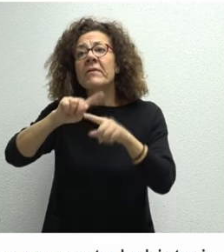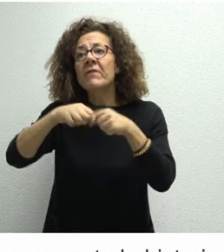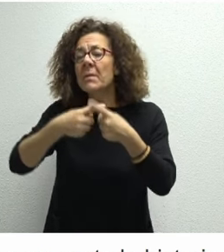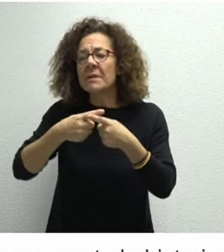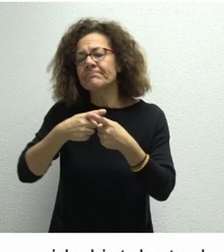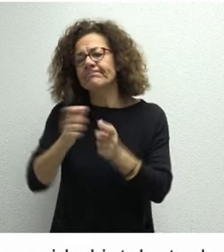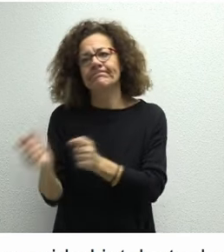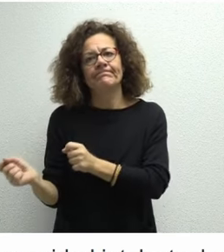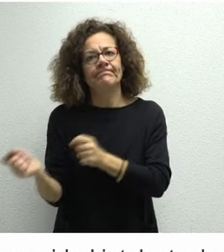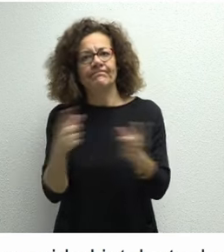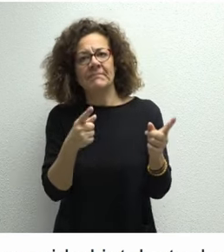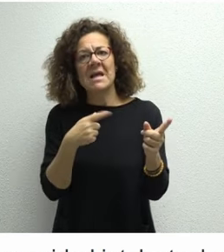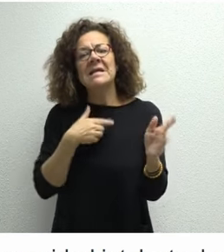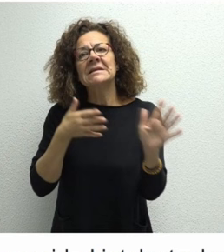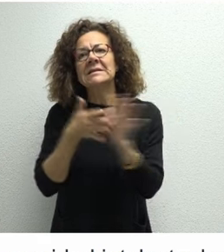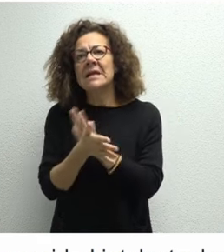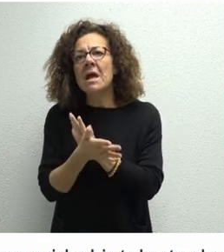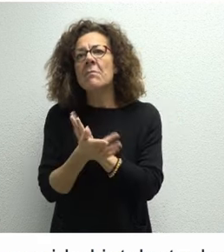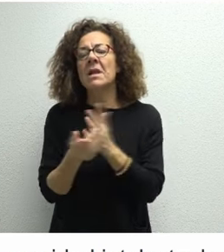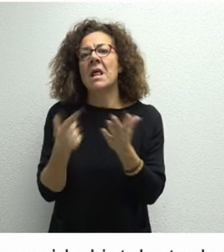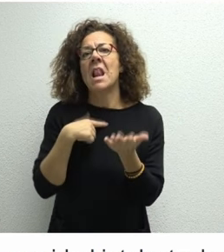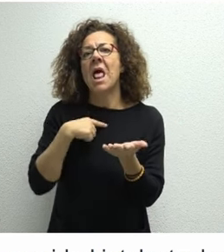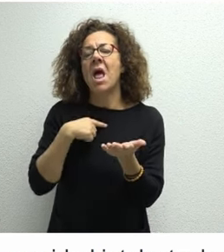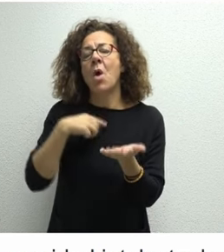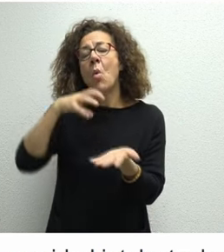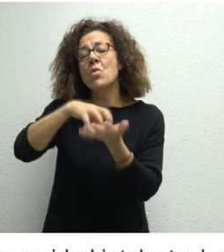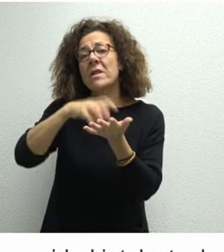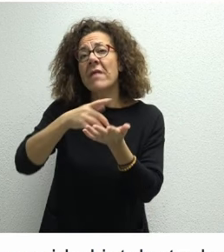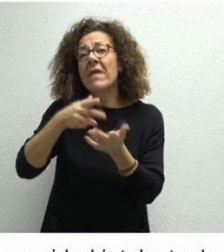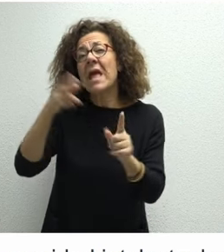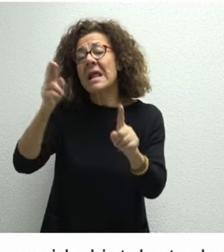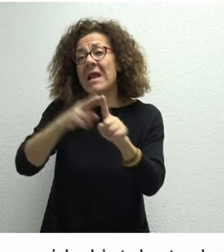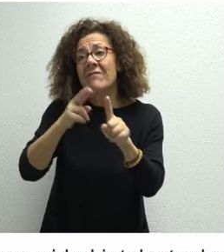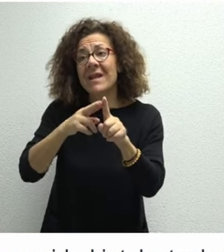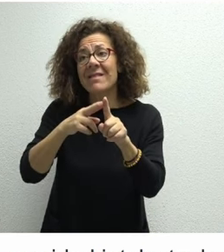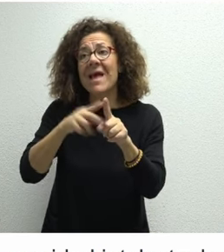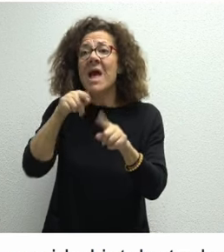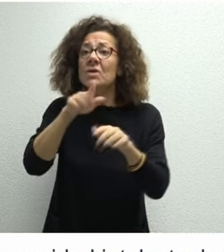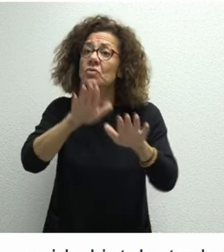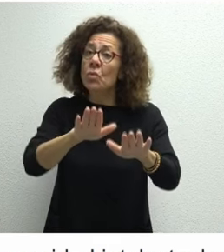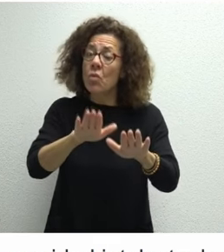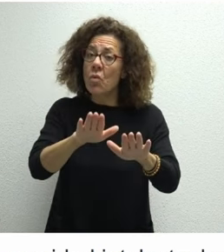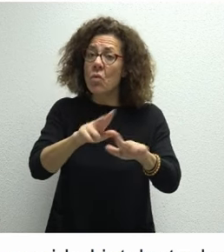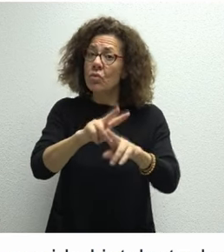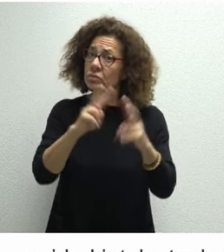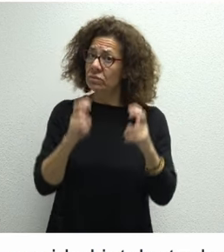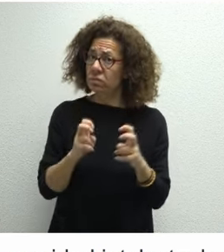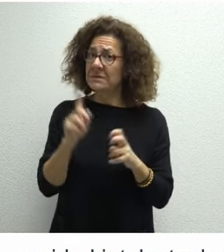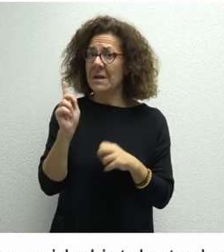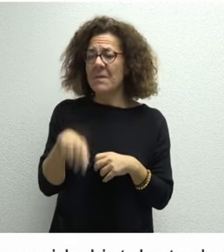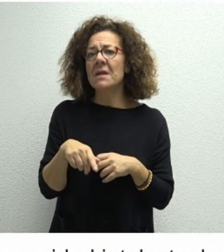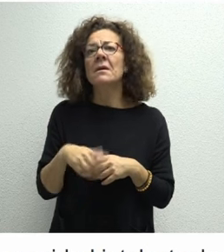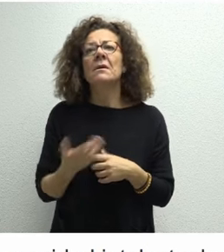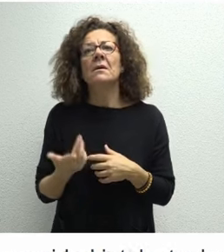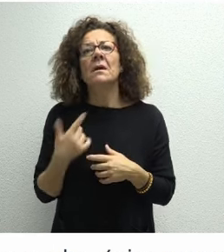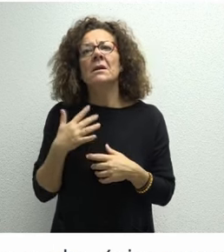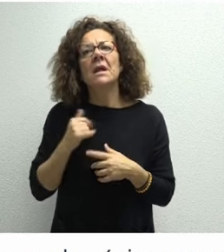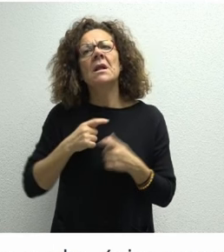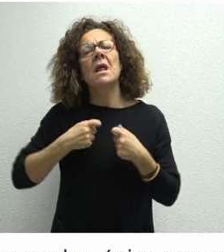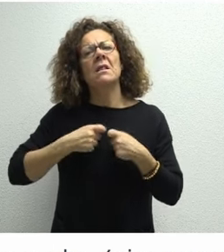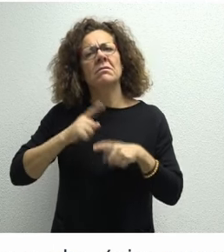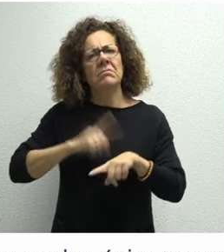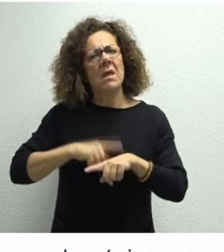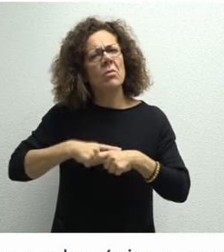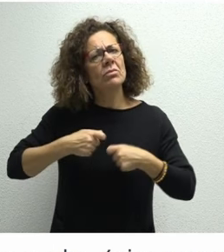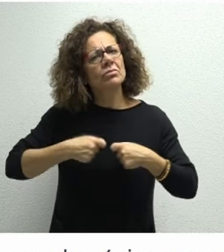ingresado continuamente la unidad de agudo de referencia y ena y durante su Estancia además allí pues pasa prolongado tiempo